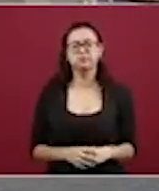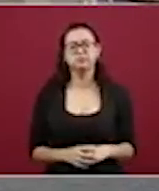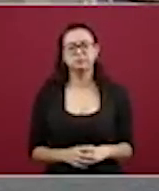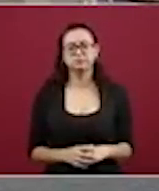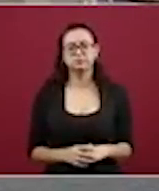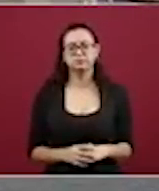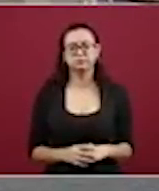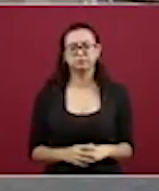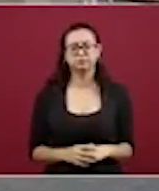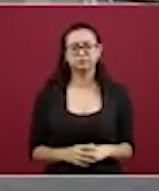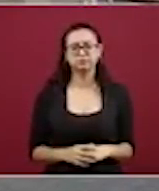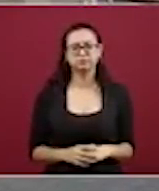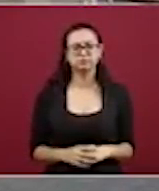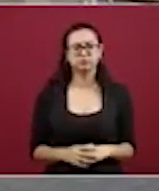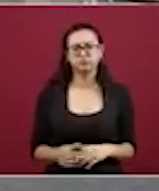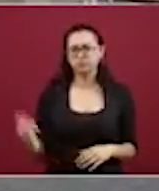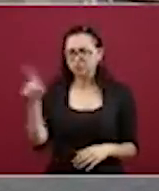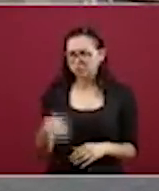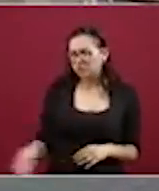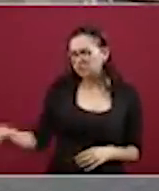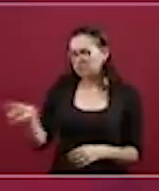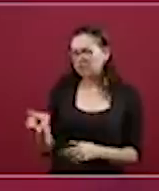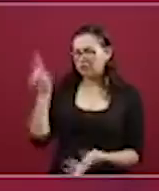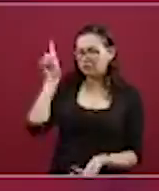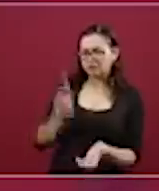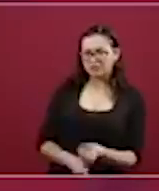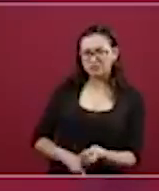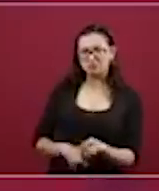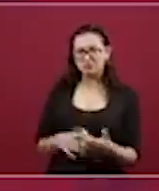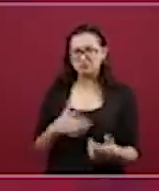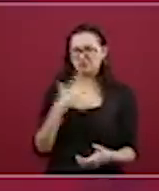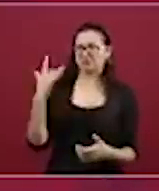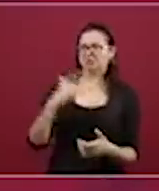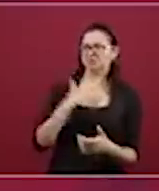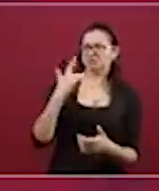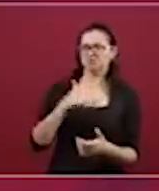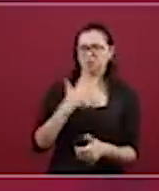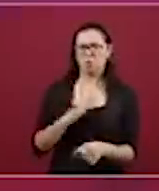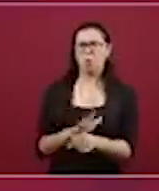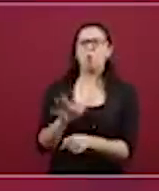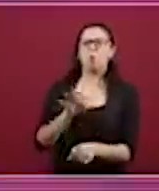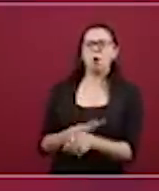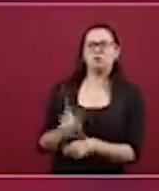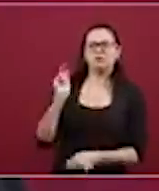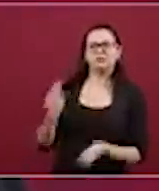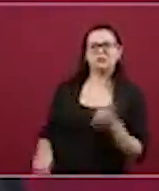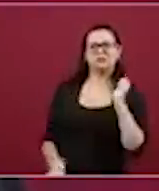No sé qué motiva este movimiento.